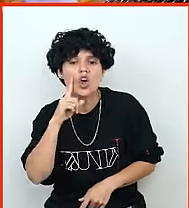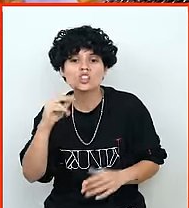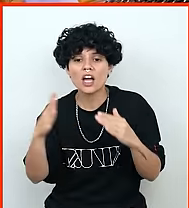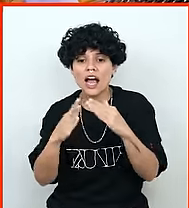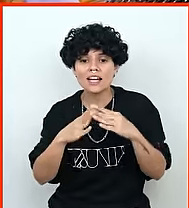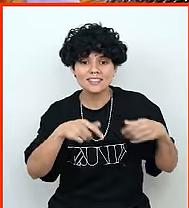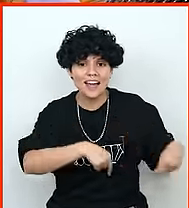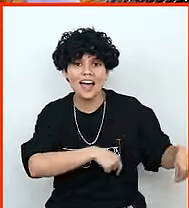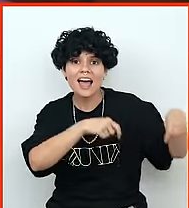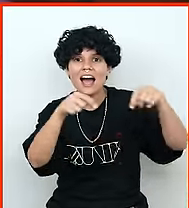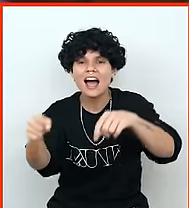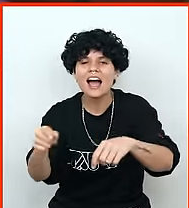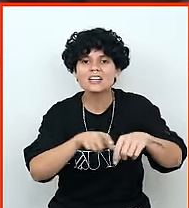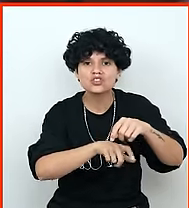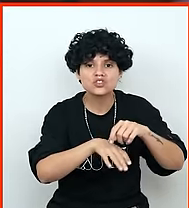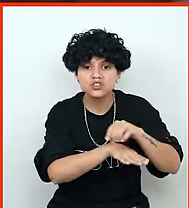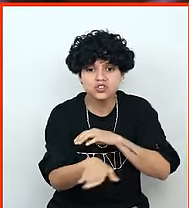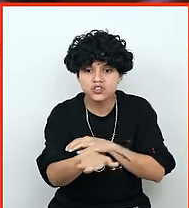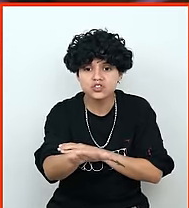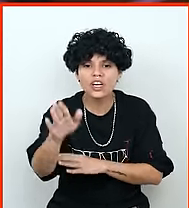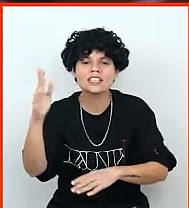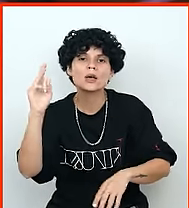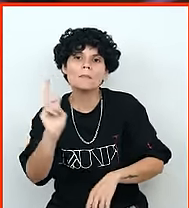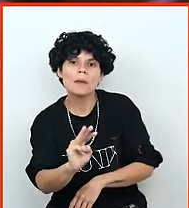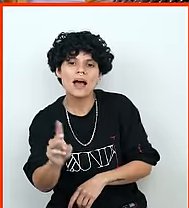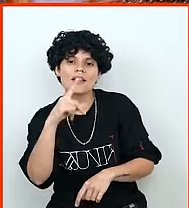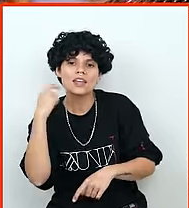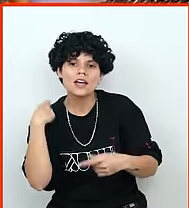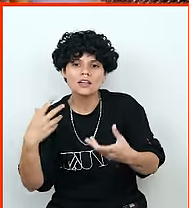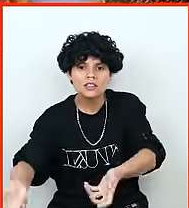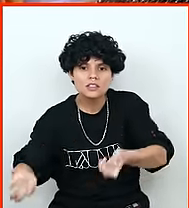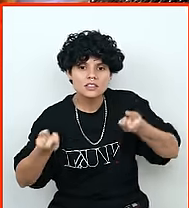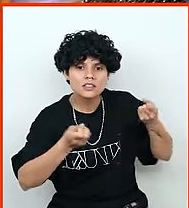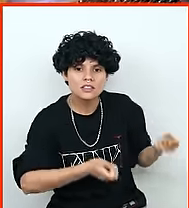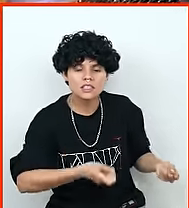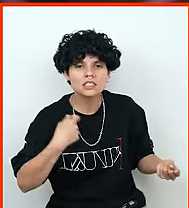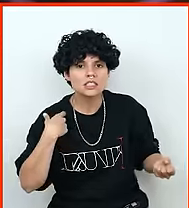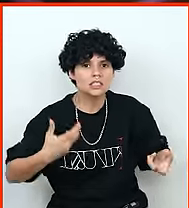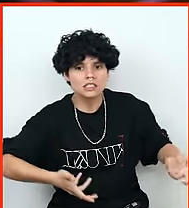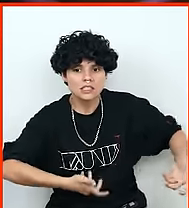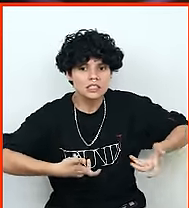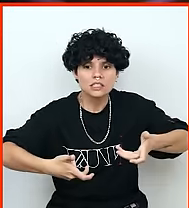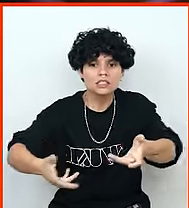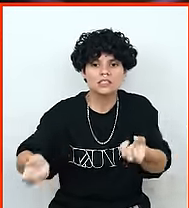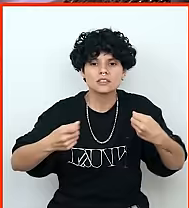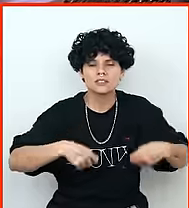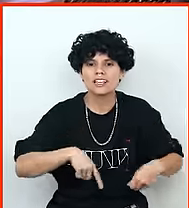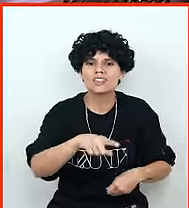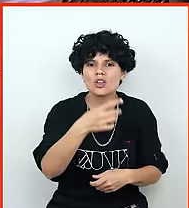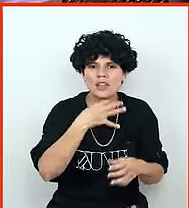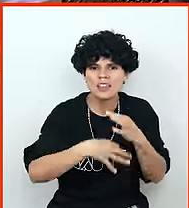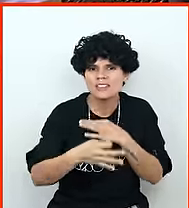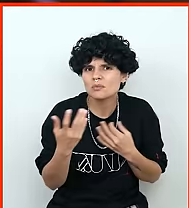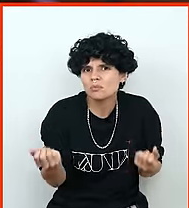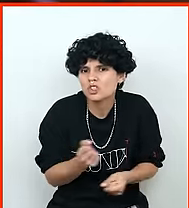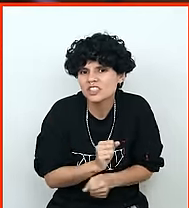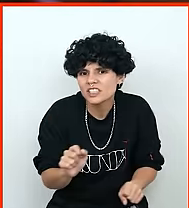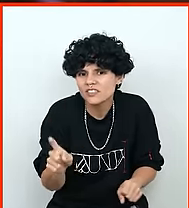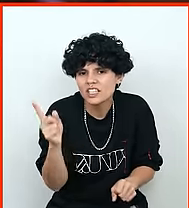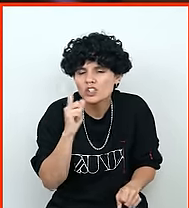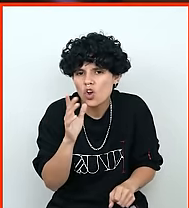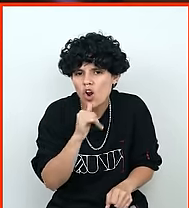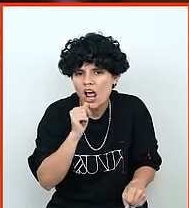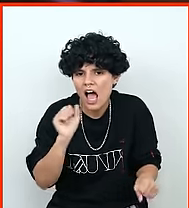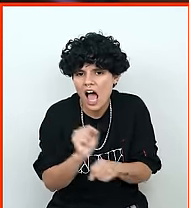hueón, vamos, yo sé, conozco la casa. Y ahí es cuando llega a mi casa y todo. Y me pasan a mi mamá y me empiezan allí el taxista esperando desesperado afuera para llevarme y todo. Entonces los cabros me decían, pero es que